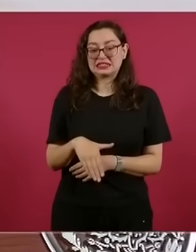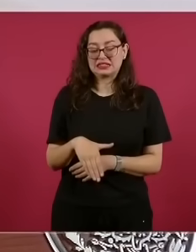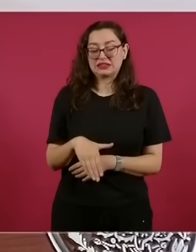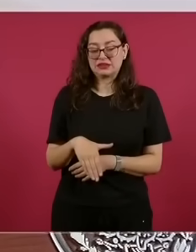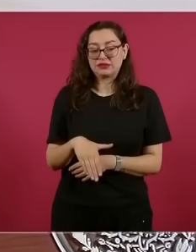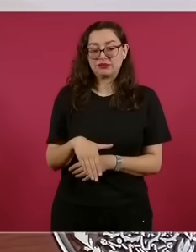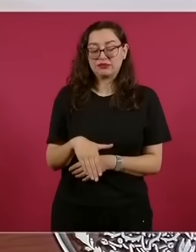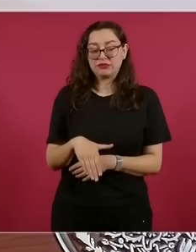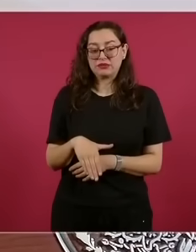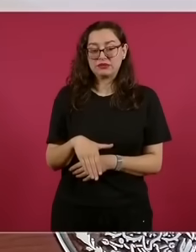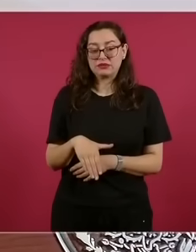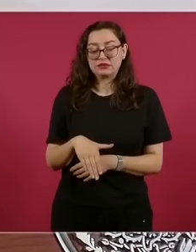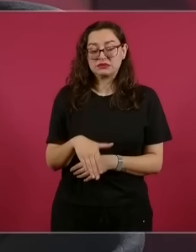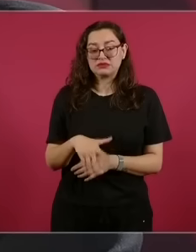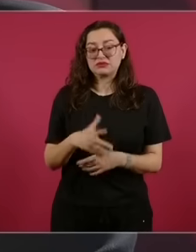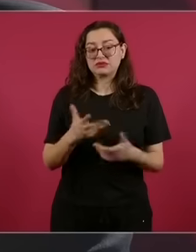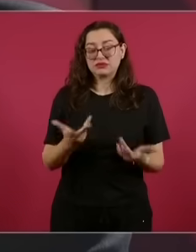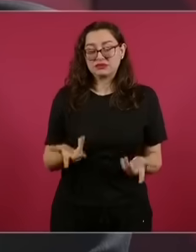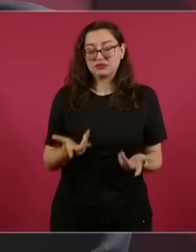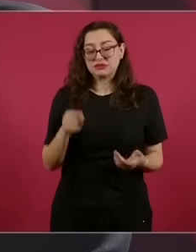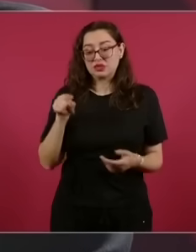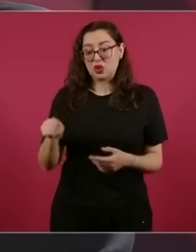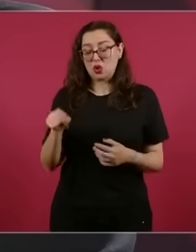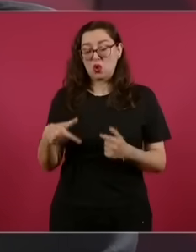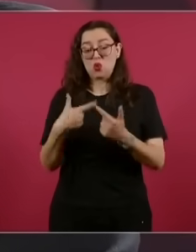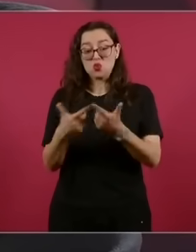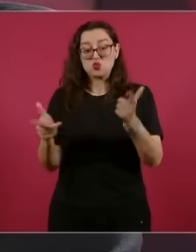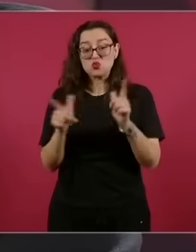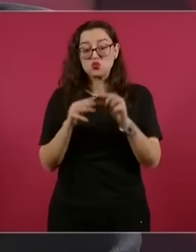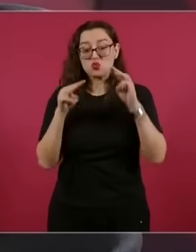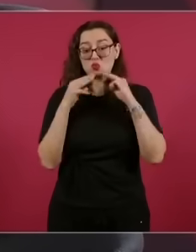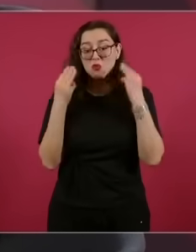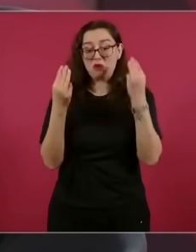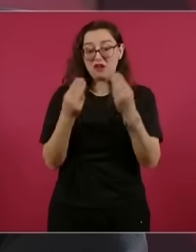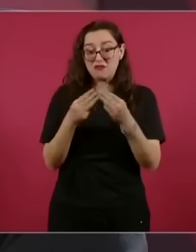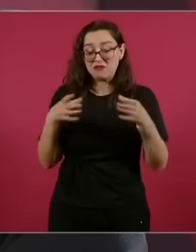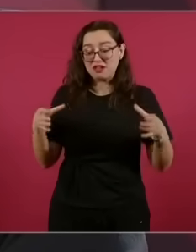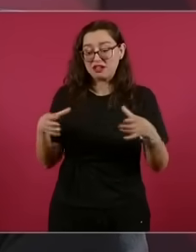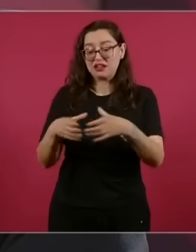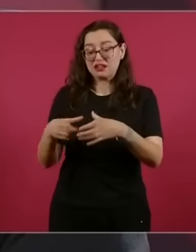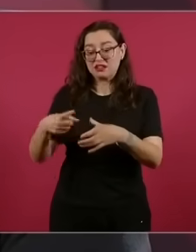muchos, este grupo se dedicaba a